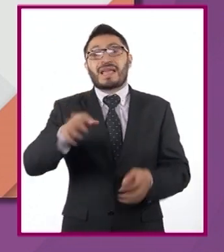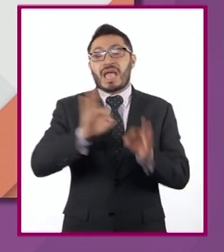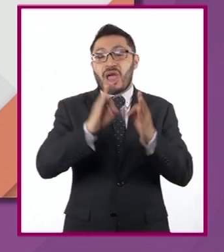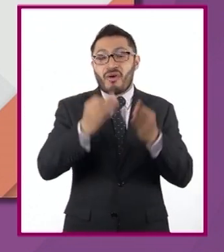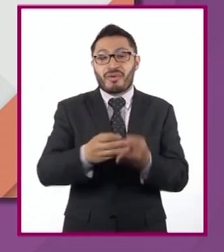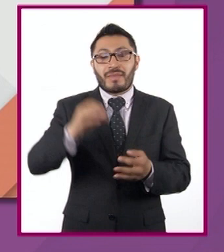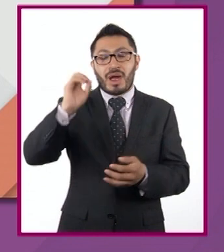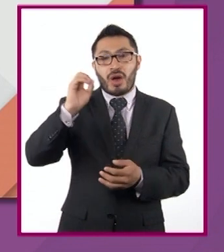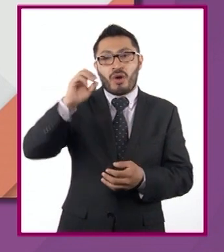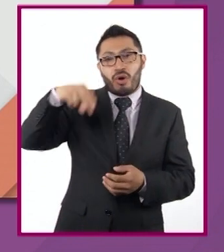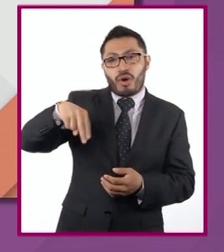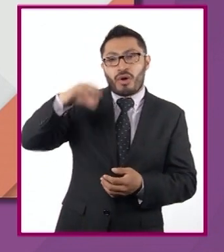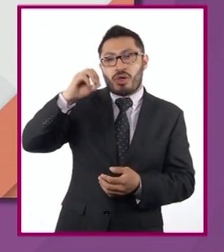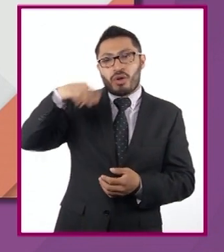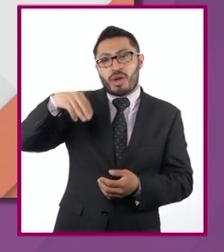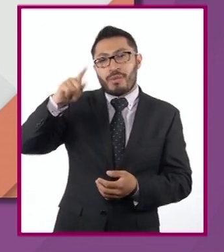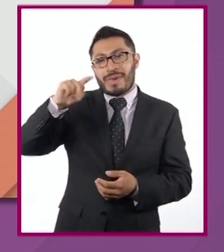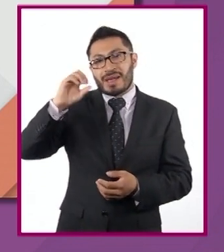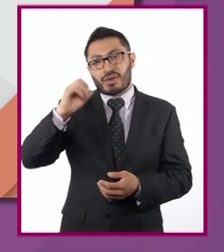una onomatopeya.